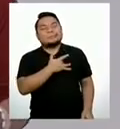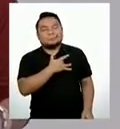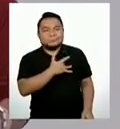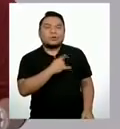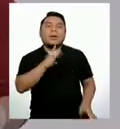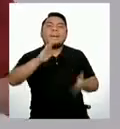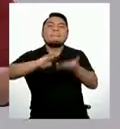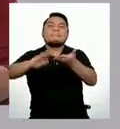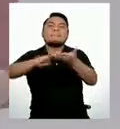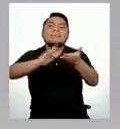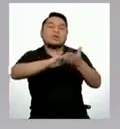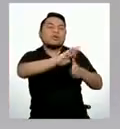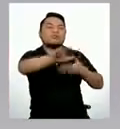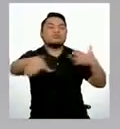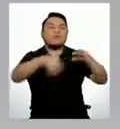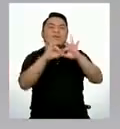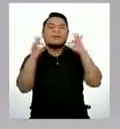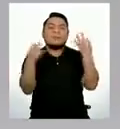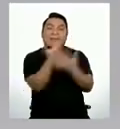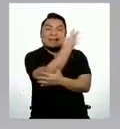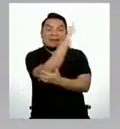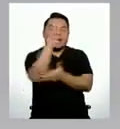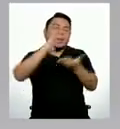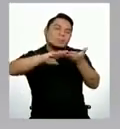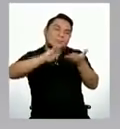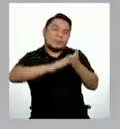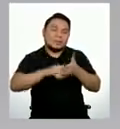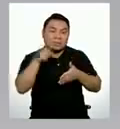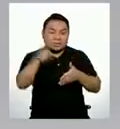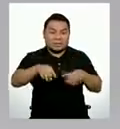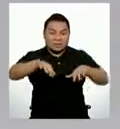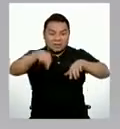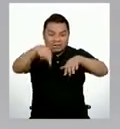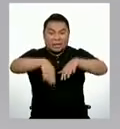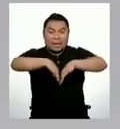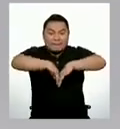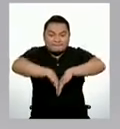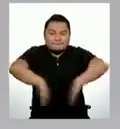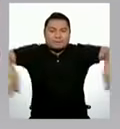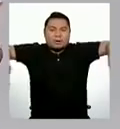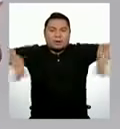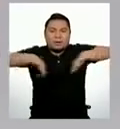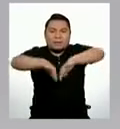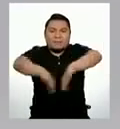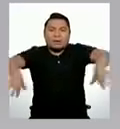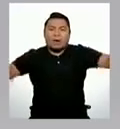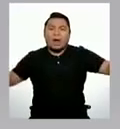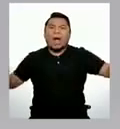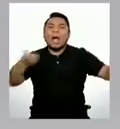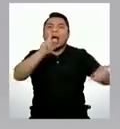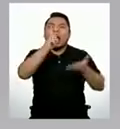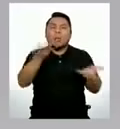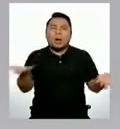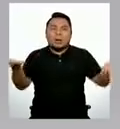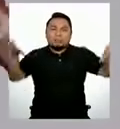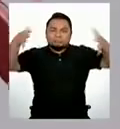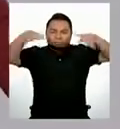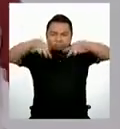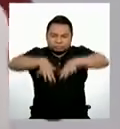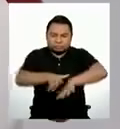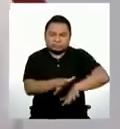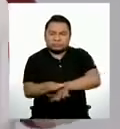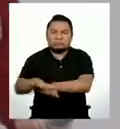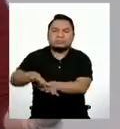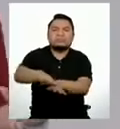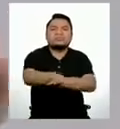familias de la selva. Abrió una zanja en el piso para que el río pudiera correr por toda la selva brindando así